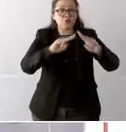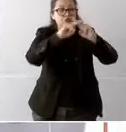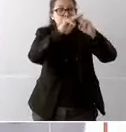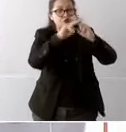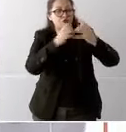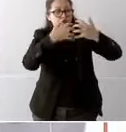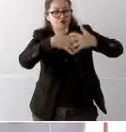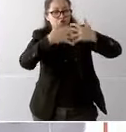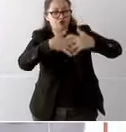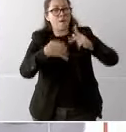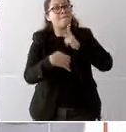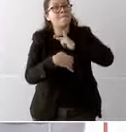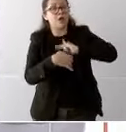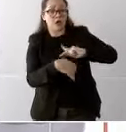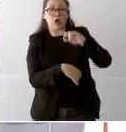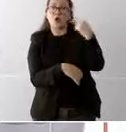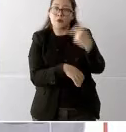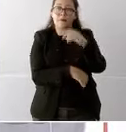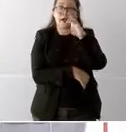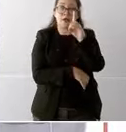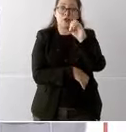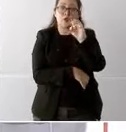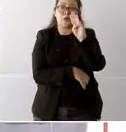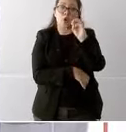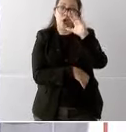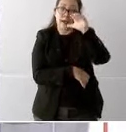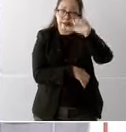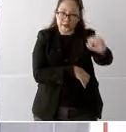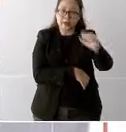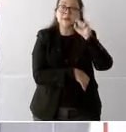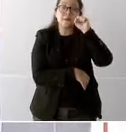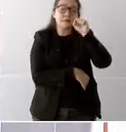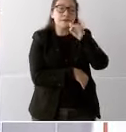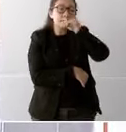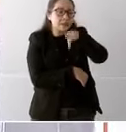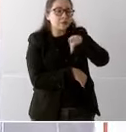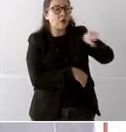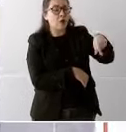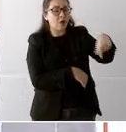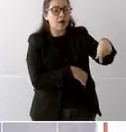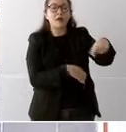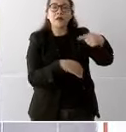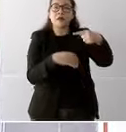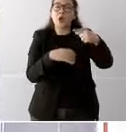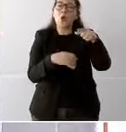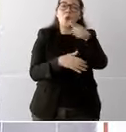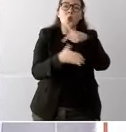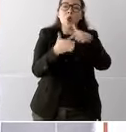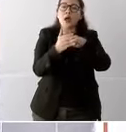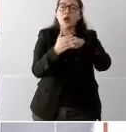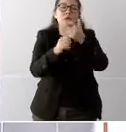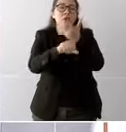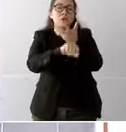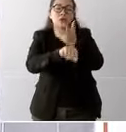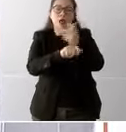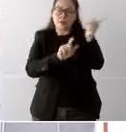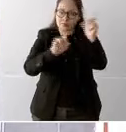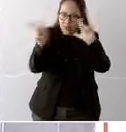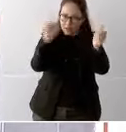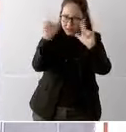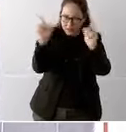refinería Deer Park de Texas y estamos invirtiendo en la